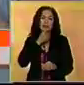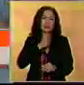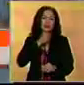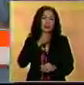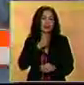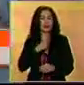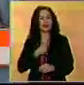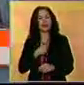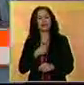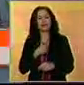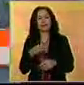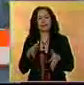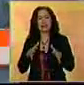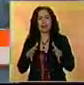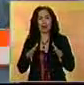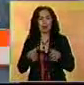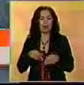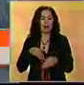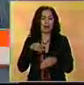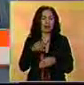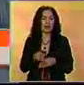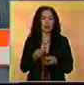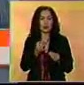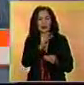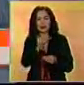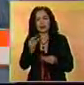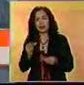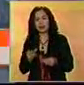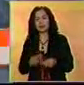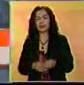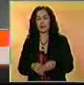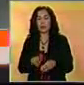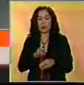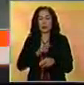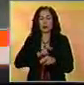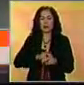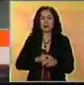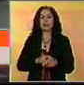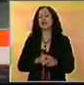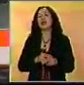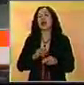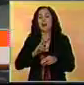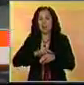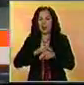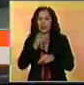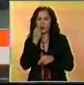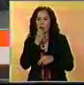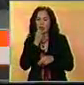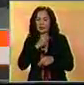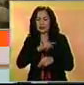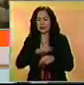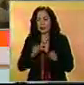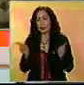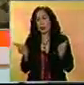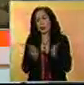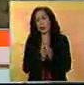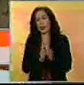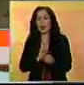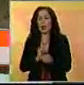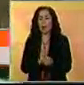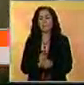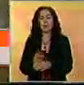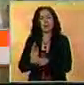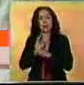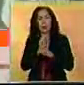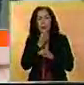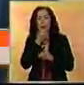sacrificio y con piernas temblorosas. Decenas de personas se sientan ante el ortodoncista para que, en el tiempo más razonable posible, le